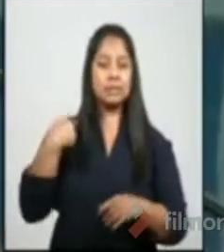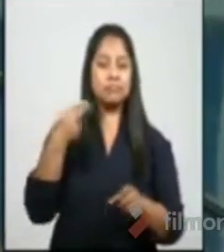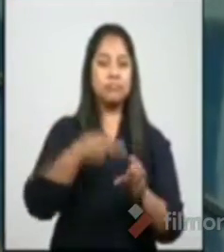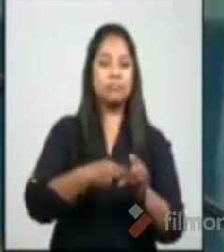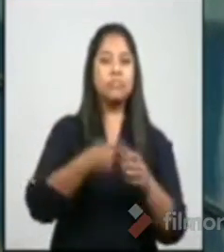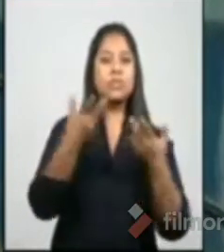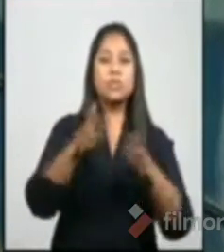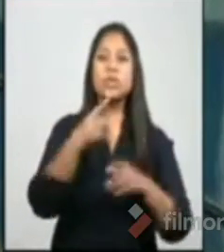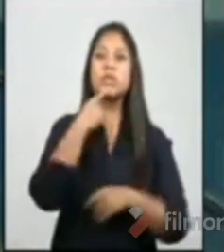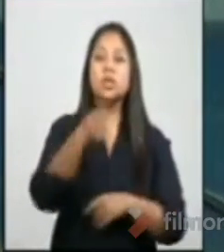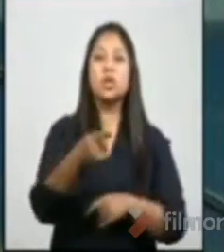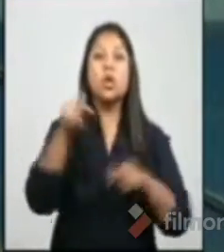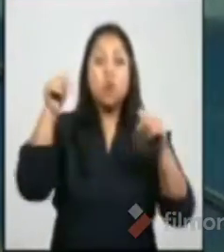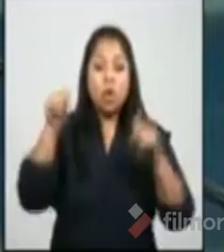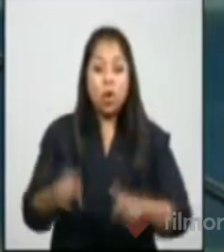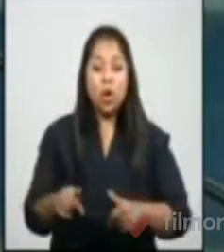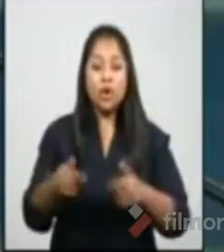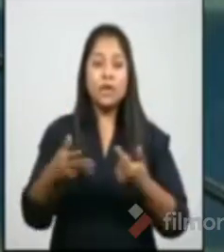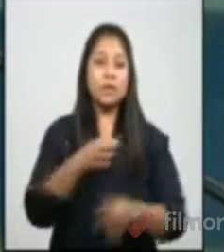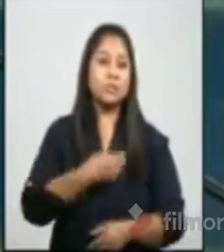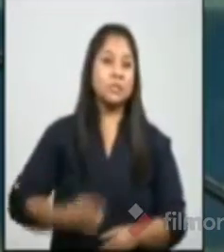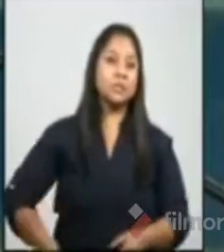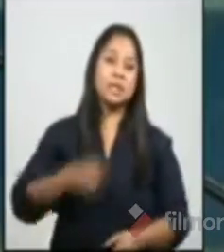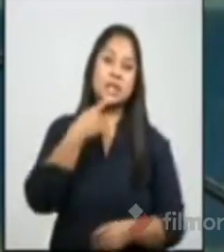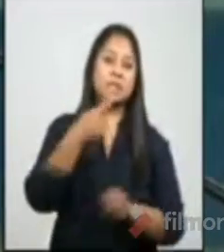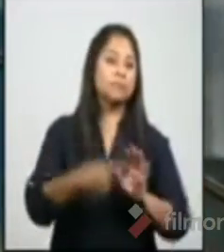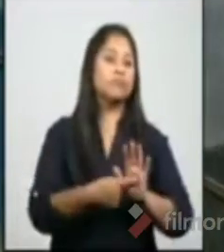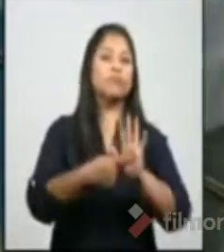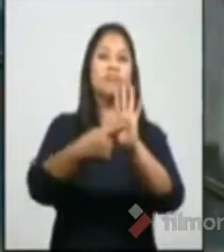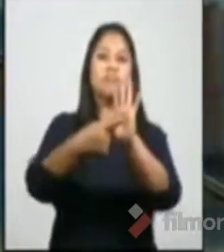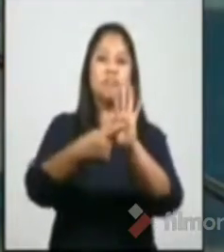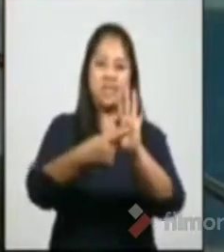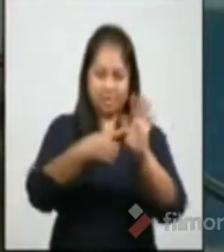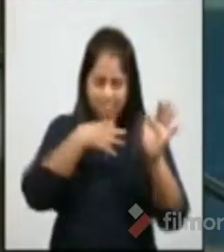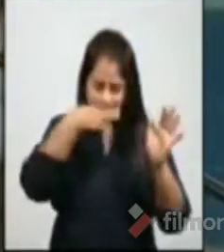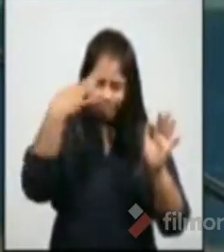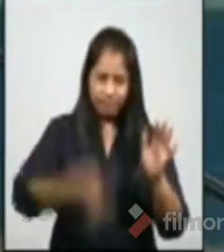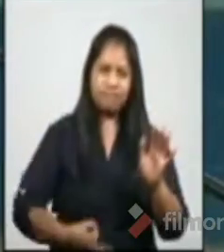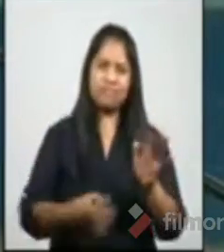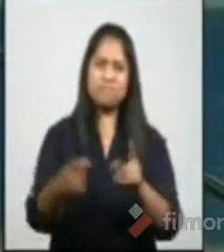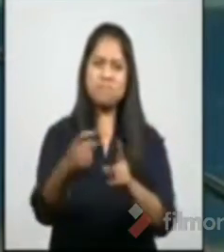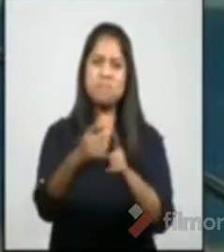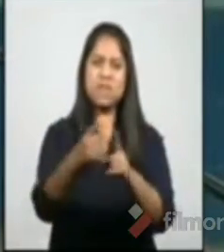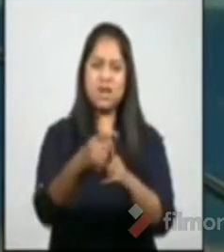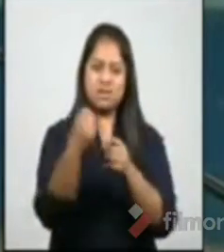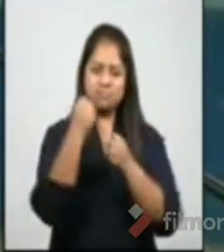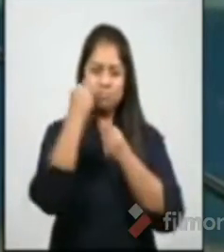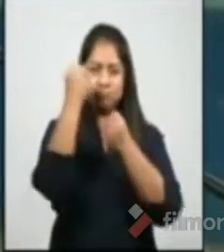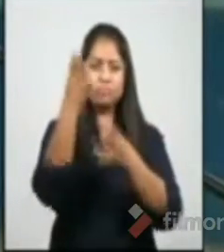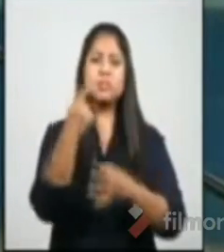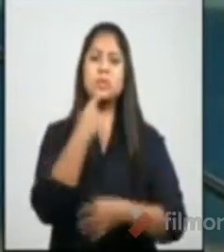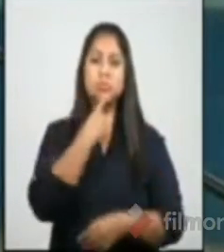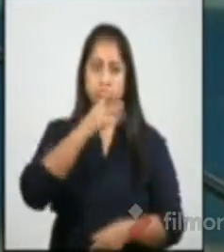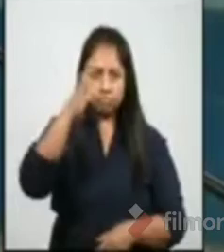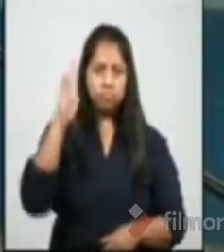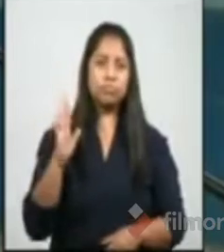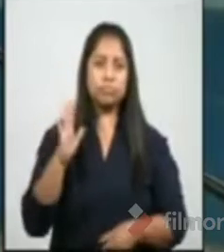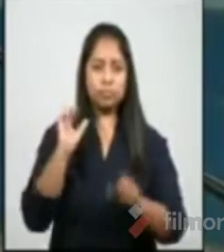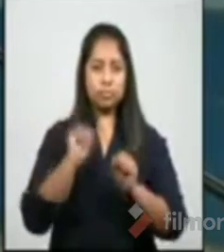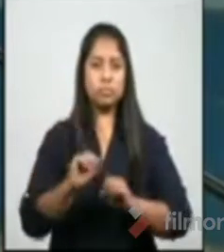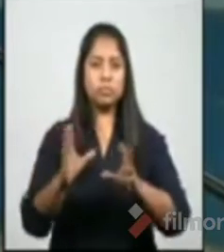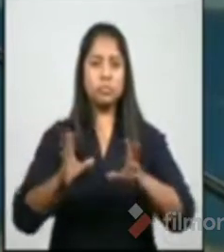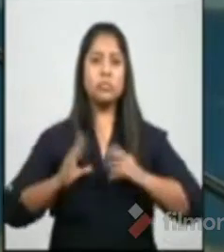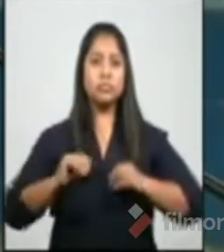señor presidente viene a demostrar que honró su palabra porque cumplió con el compromiso que asumió con